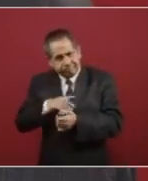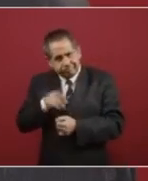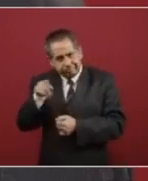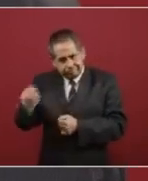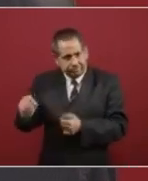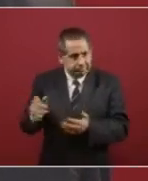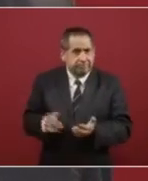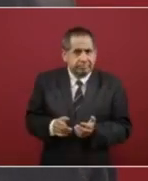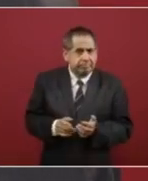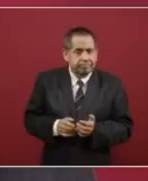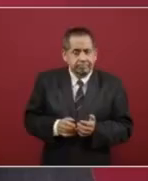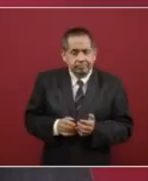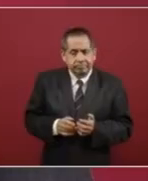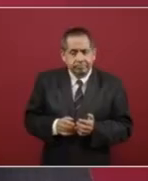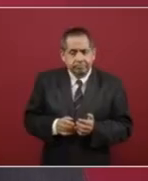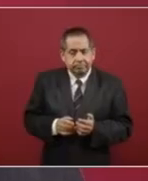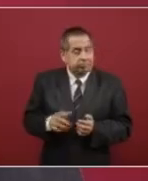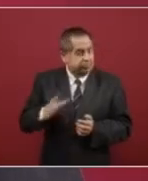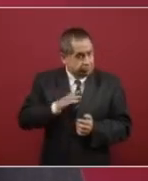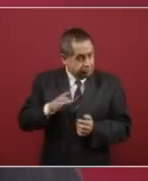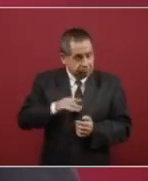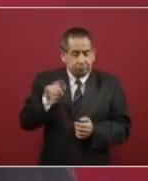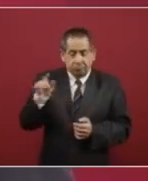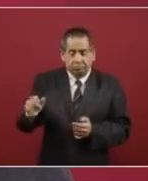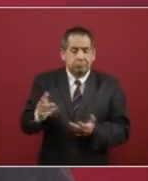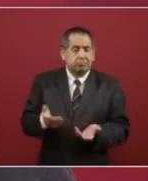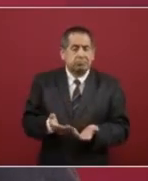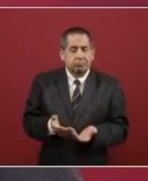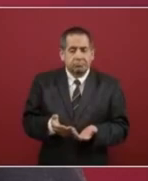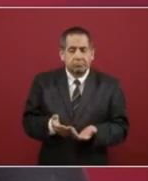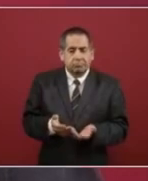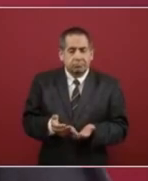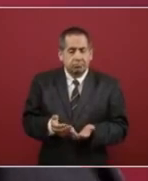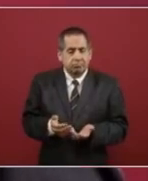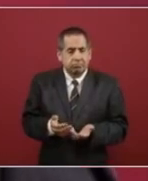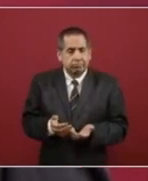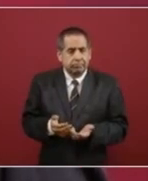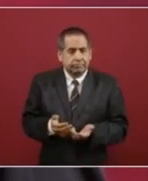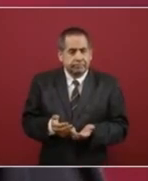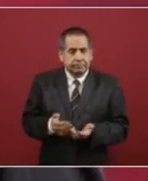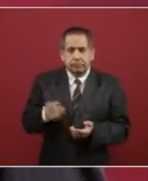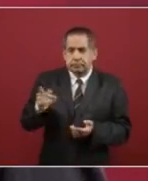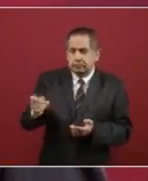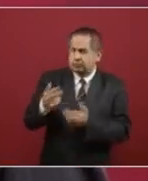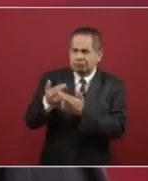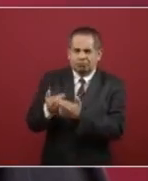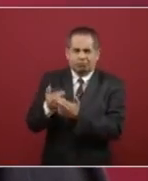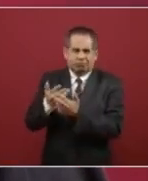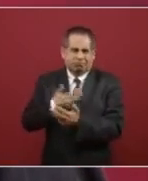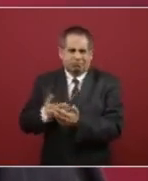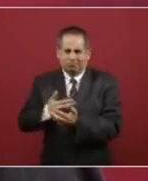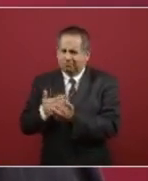ahí está una gran riqueza,